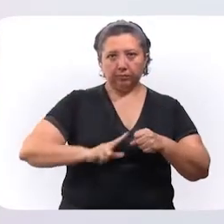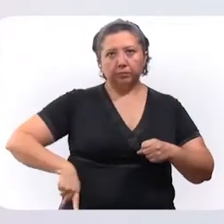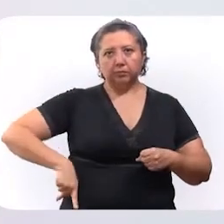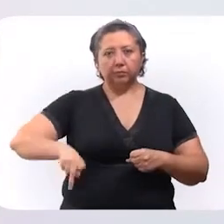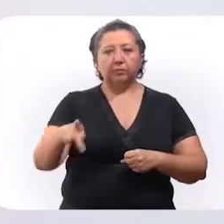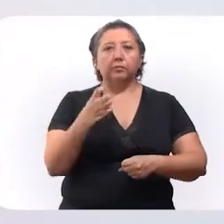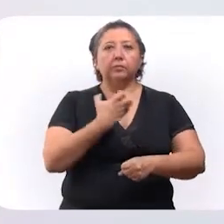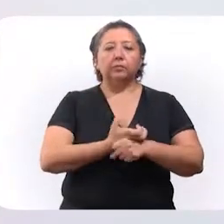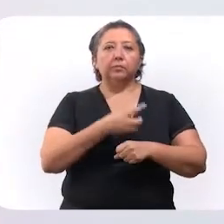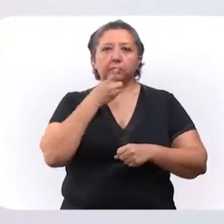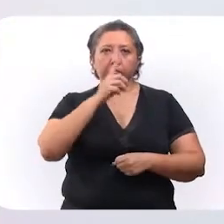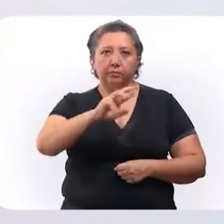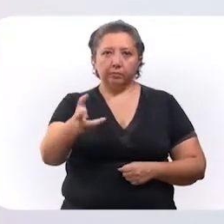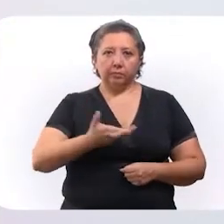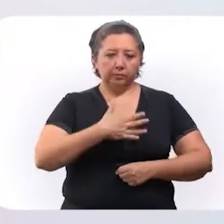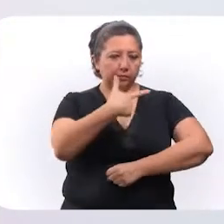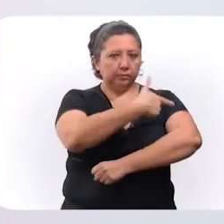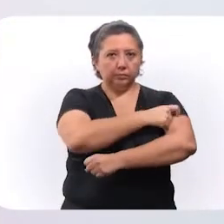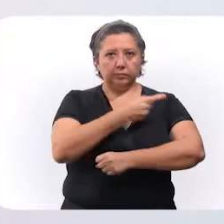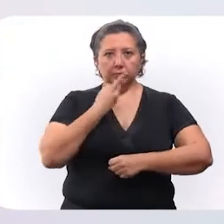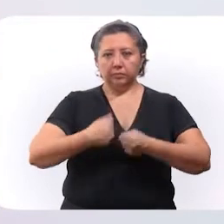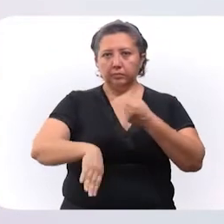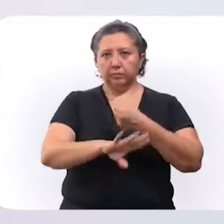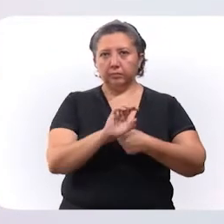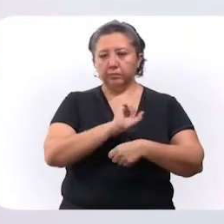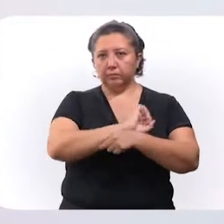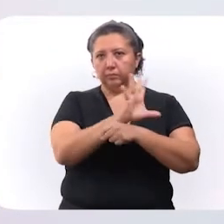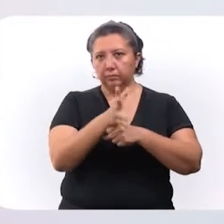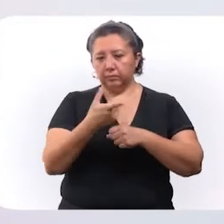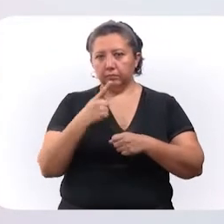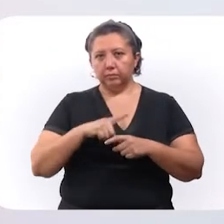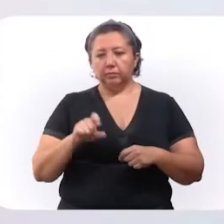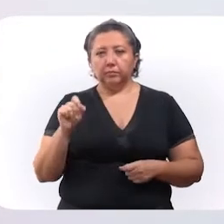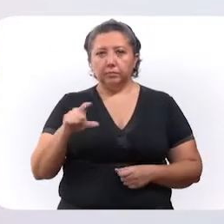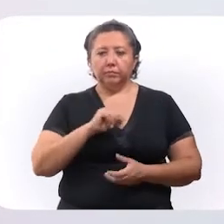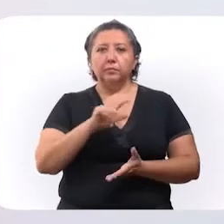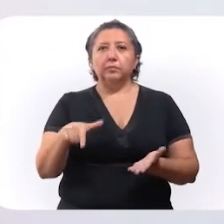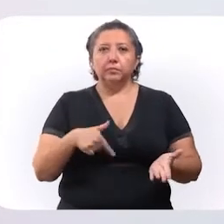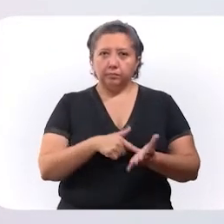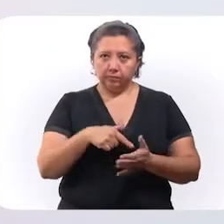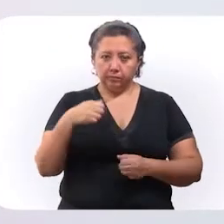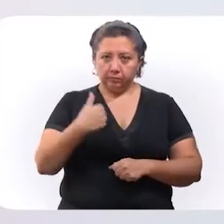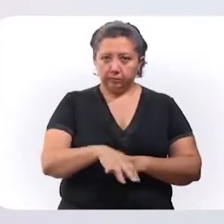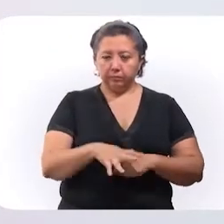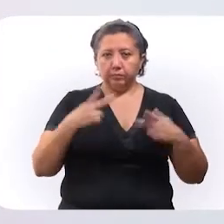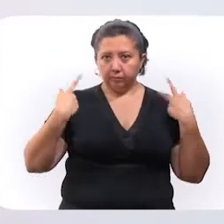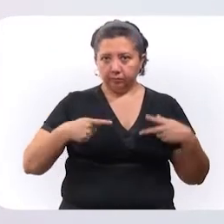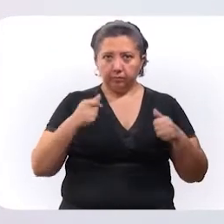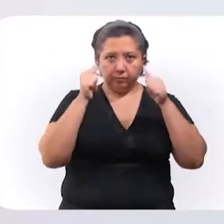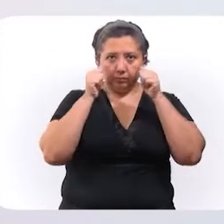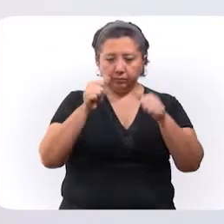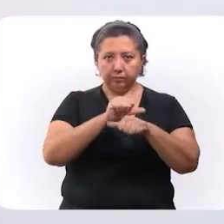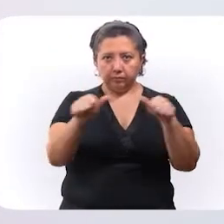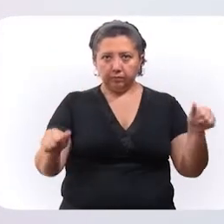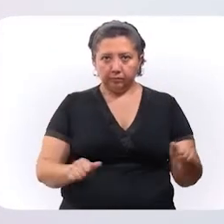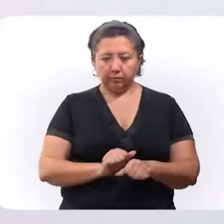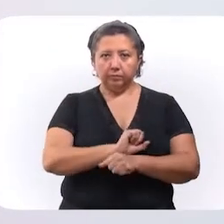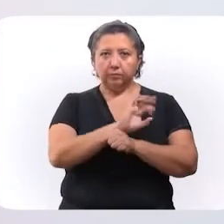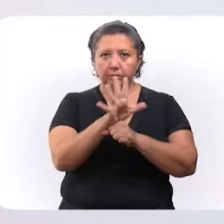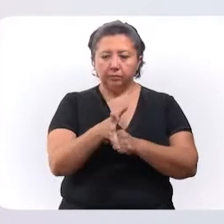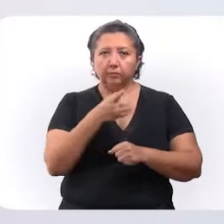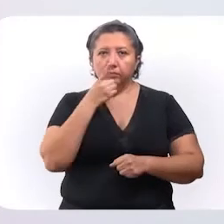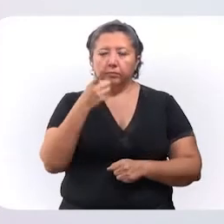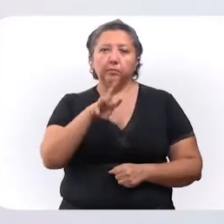públicos del estado recibirán la vacuna del refuerzo contra el coronavirus en sus mismos nosocomios, mientras que al personal que atiende las áreas COVID de los